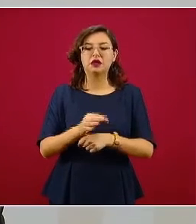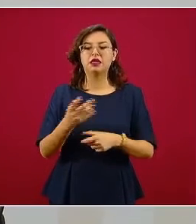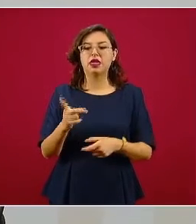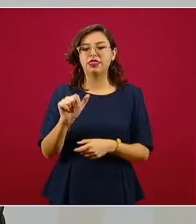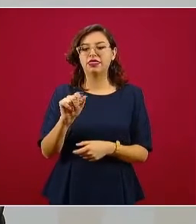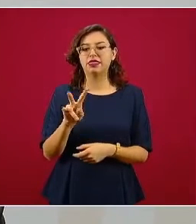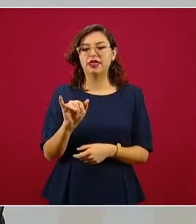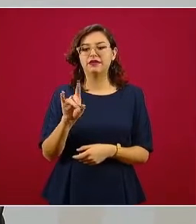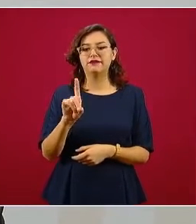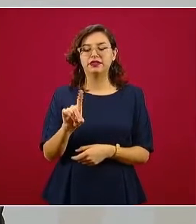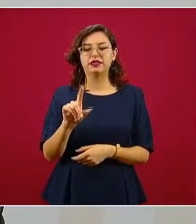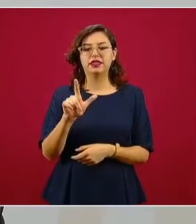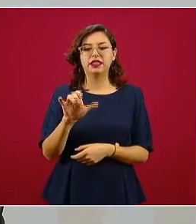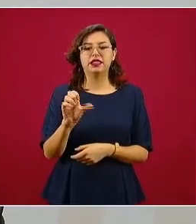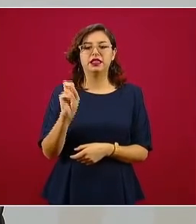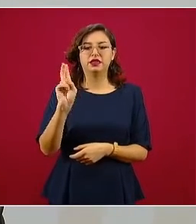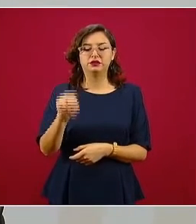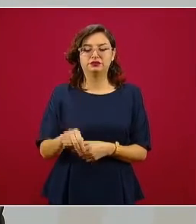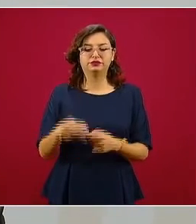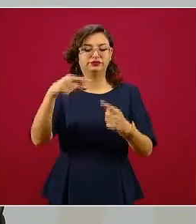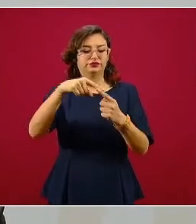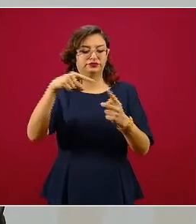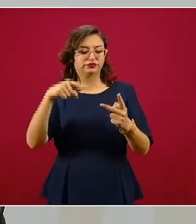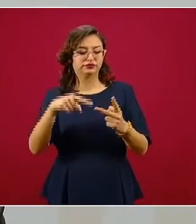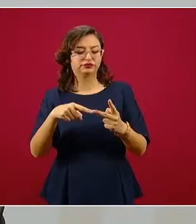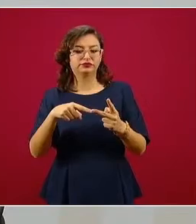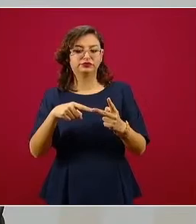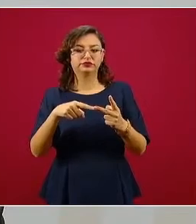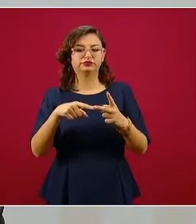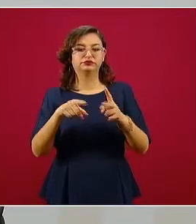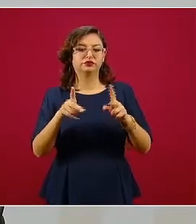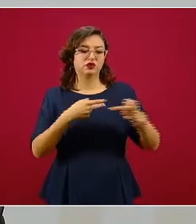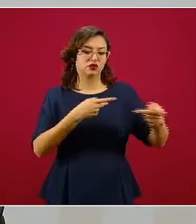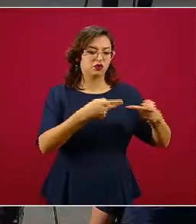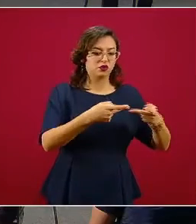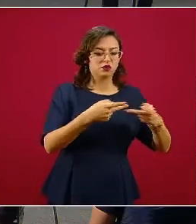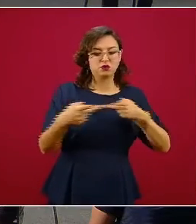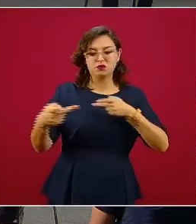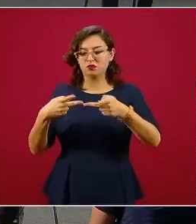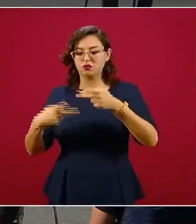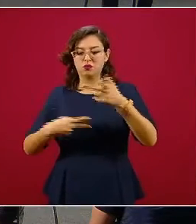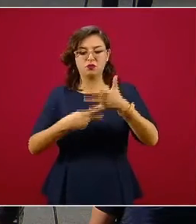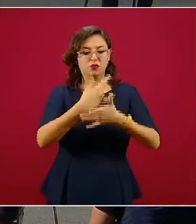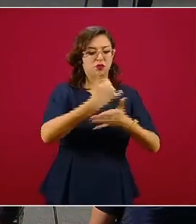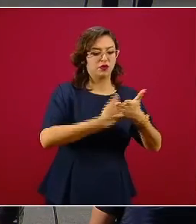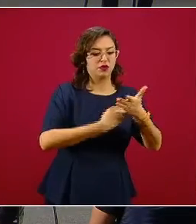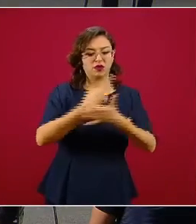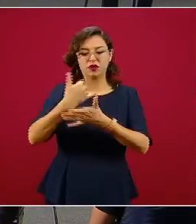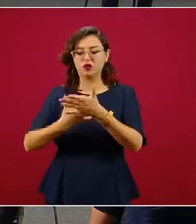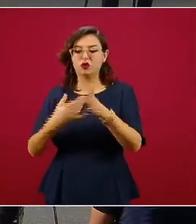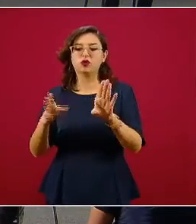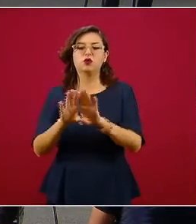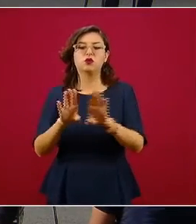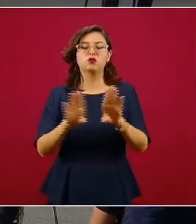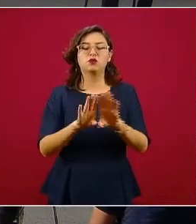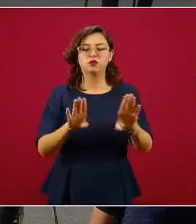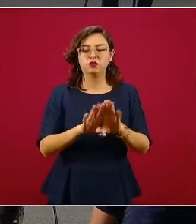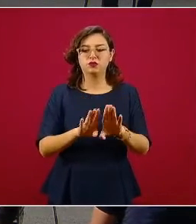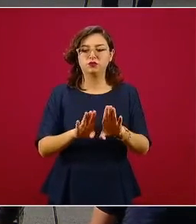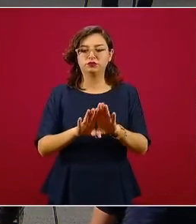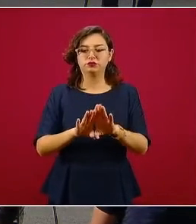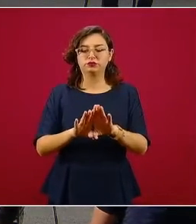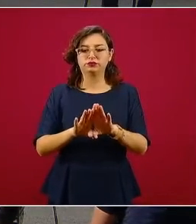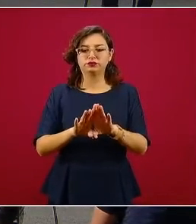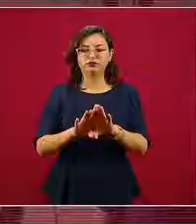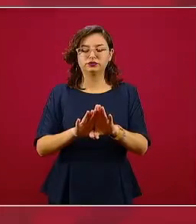informar sobre estos dos planes y cuál es